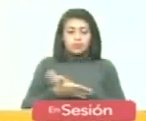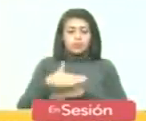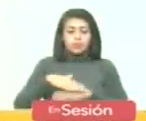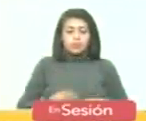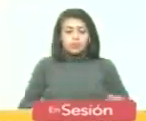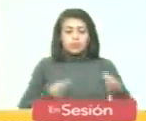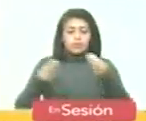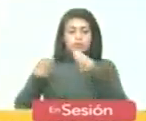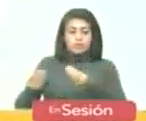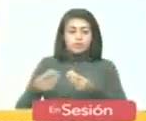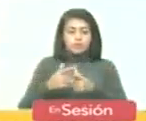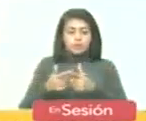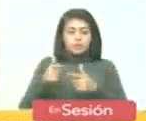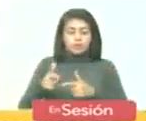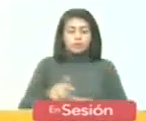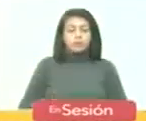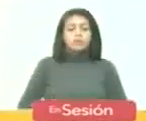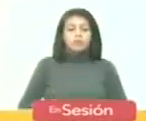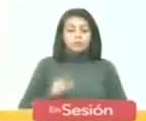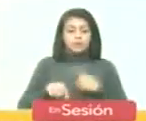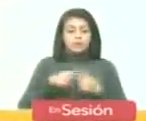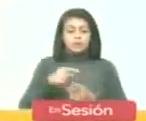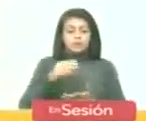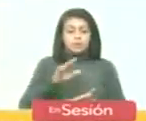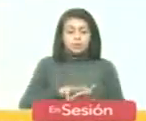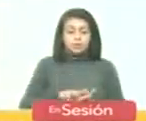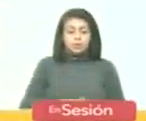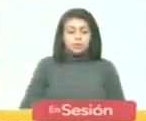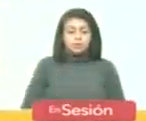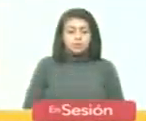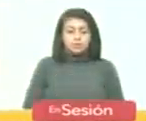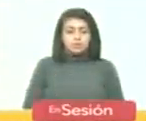entregamos para su lectura correspondiente.